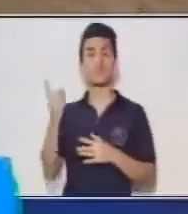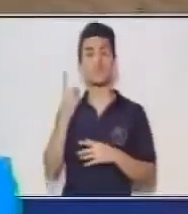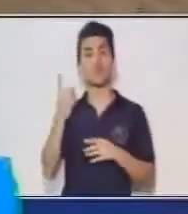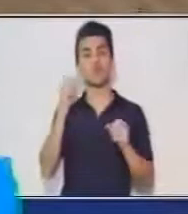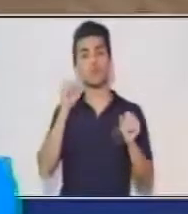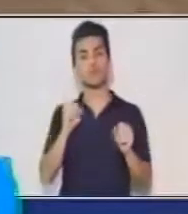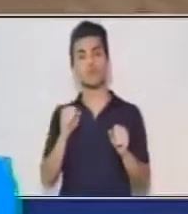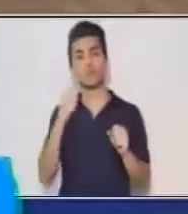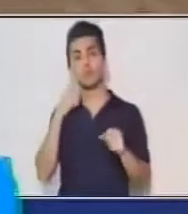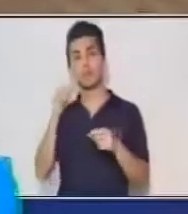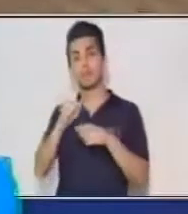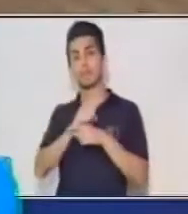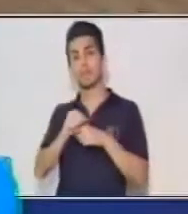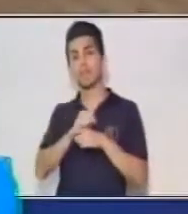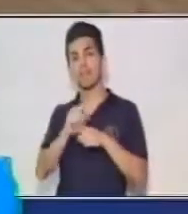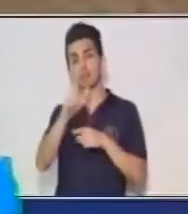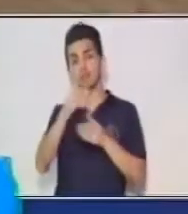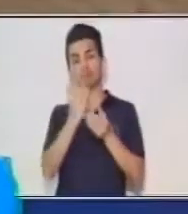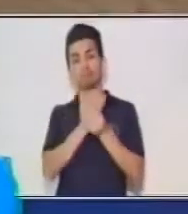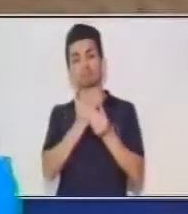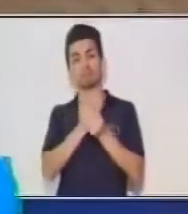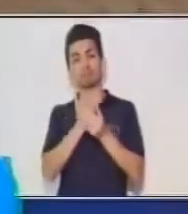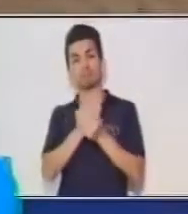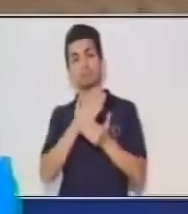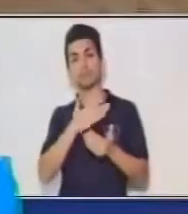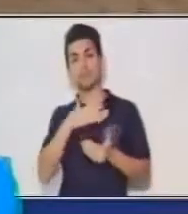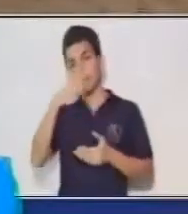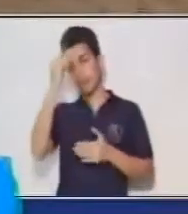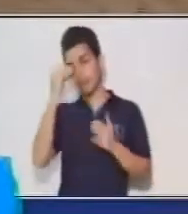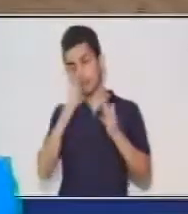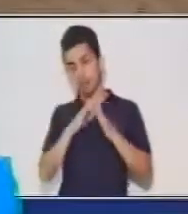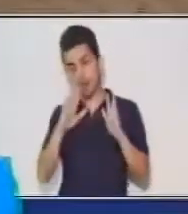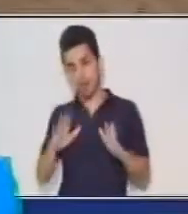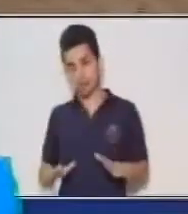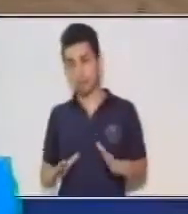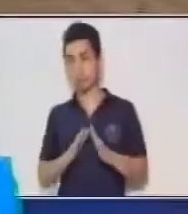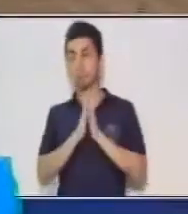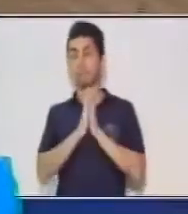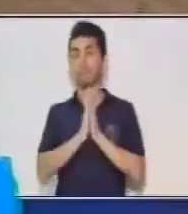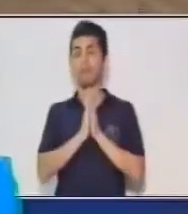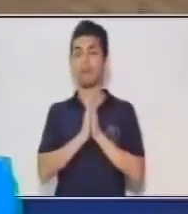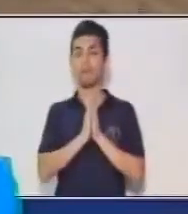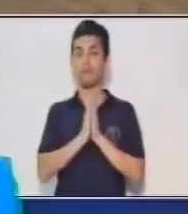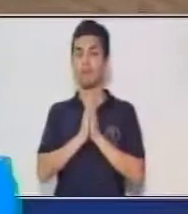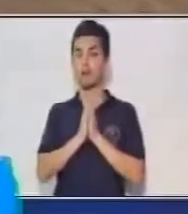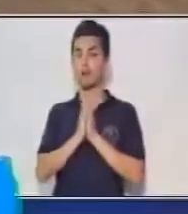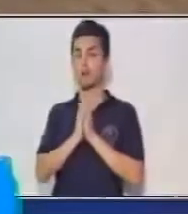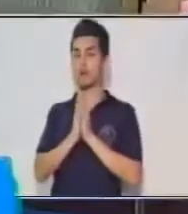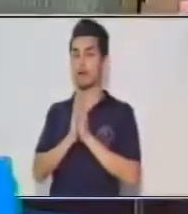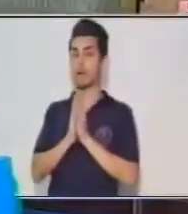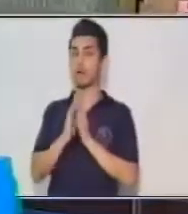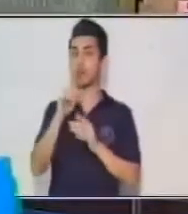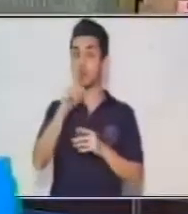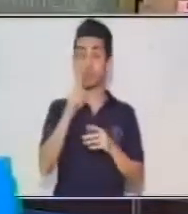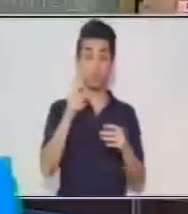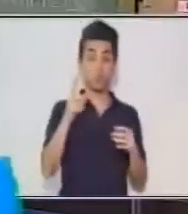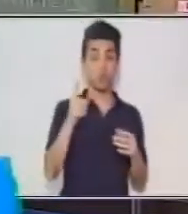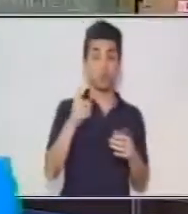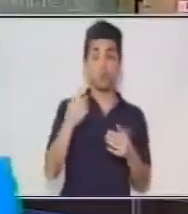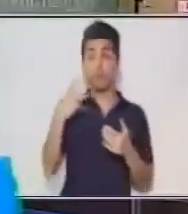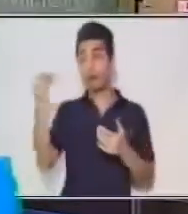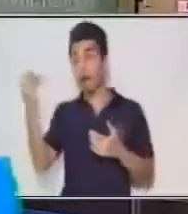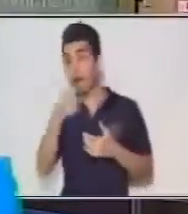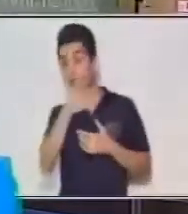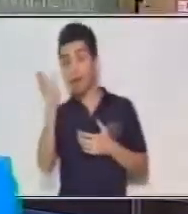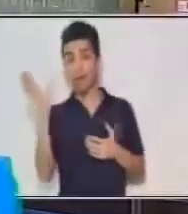archives en tu portafolio, Aprendo en Casa, y por favor, si sales, siempre